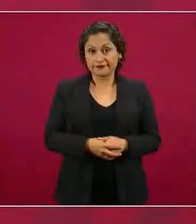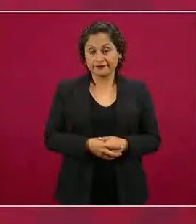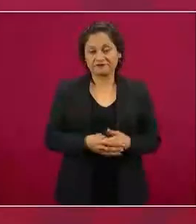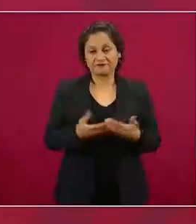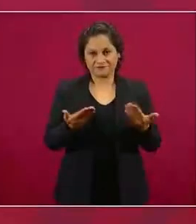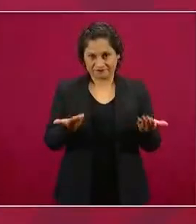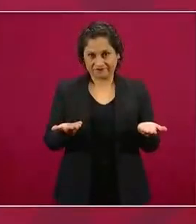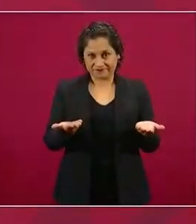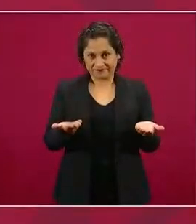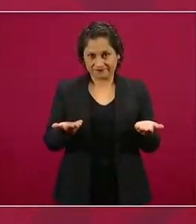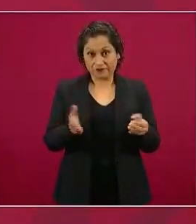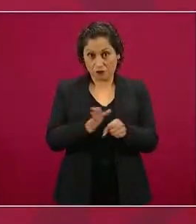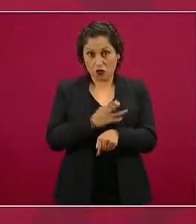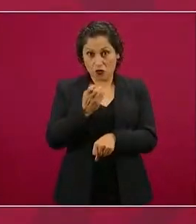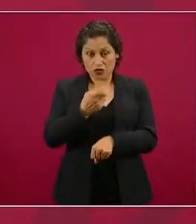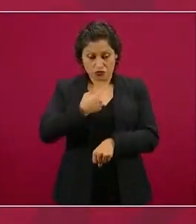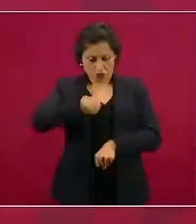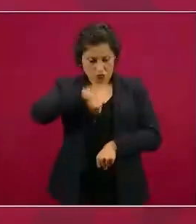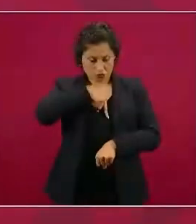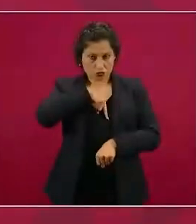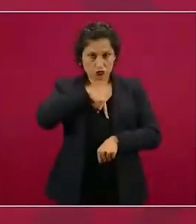Entonces, hacer lo que nos corresponde,